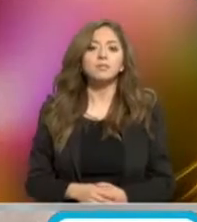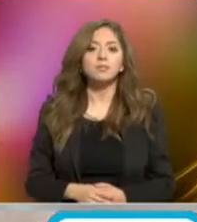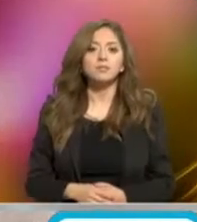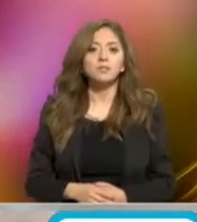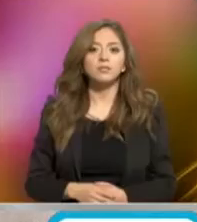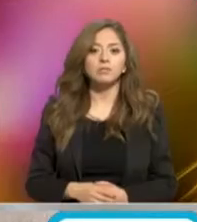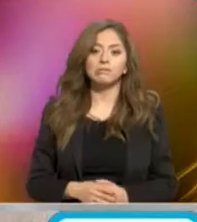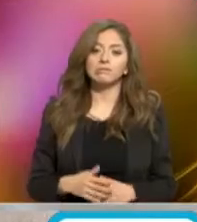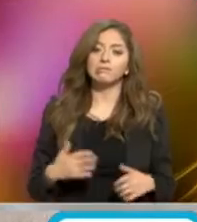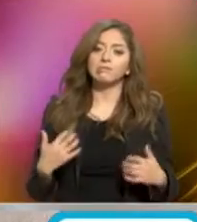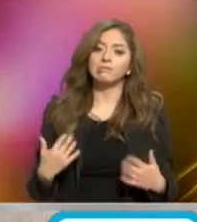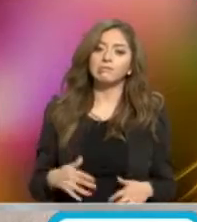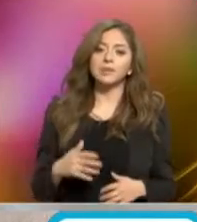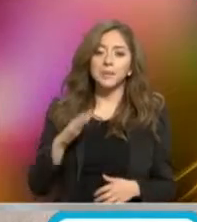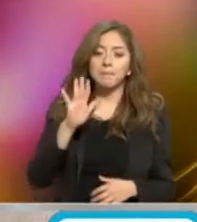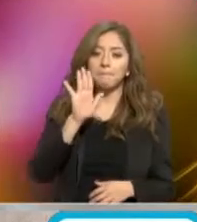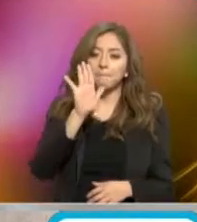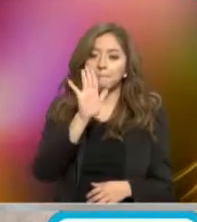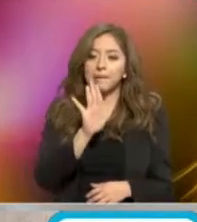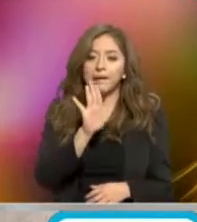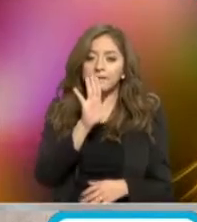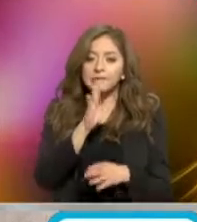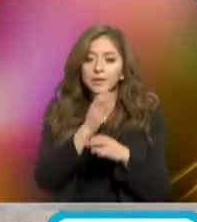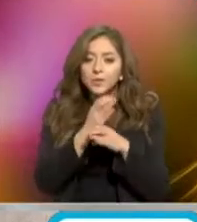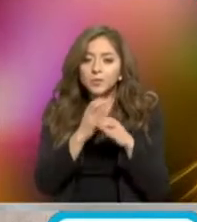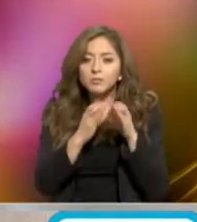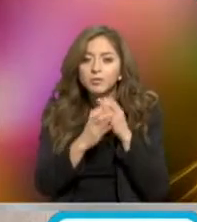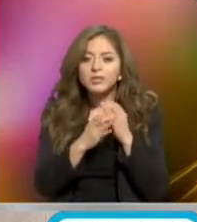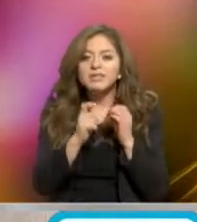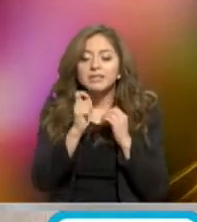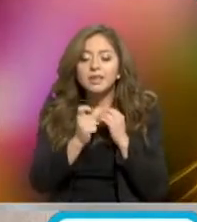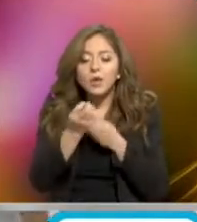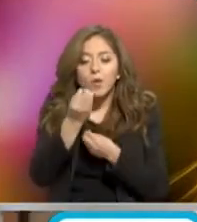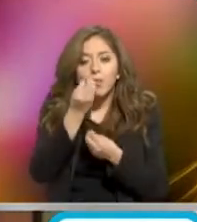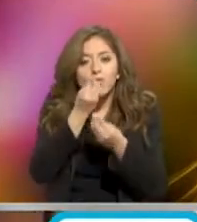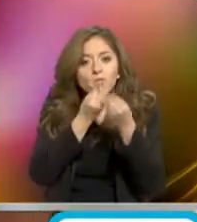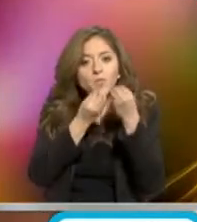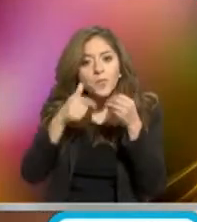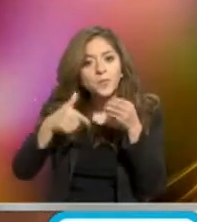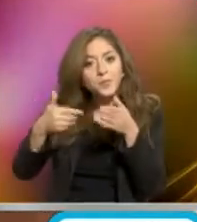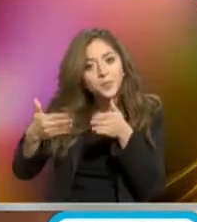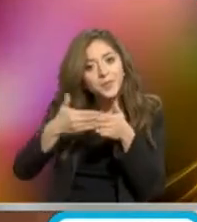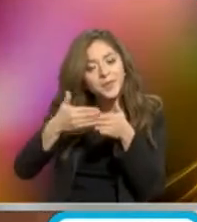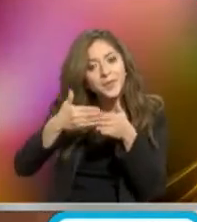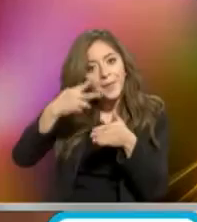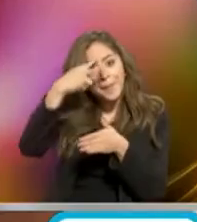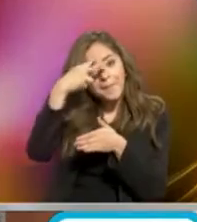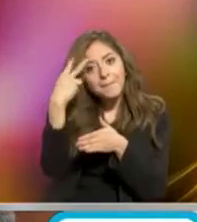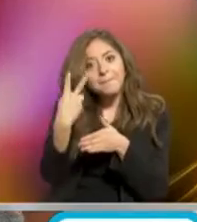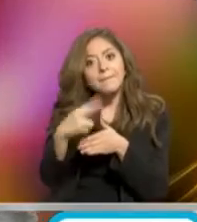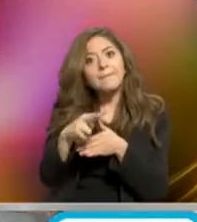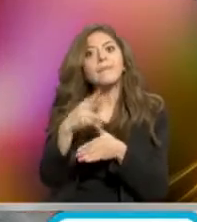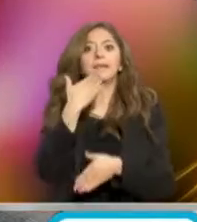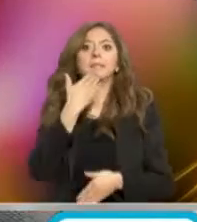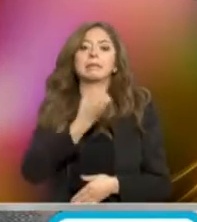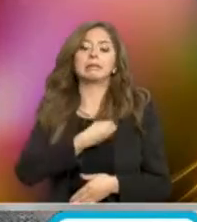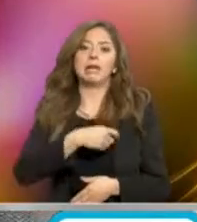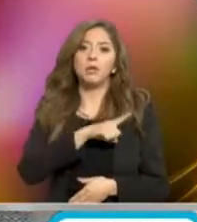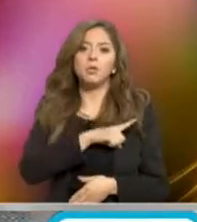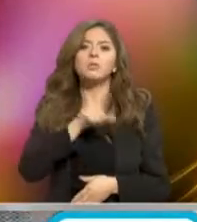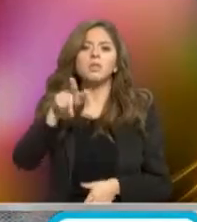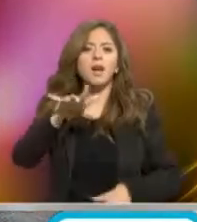volver posible lo que considerábamos imposible, y es que los antojitos mexicanos sean sanos, porque generalmente pues